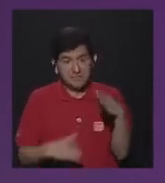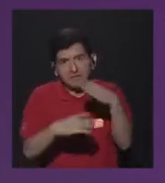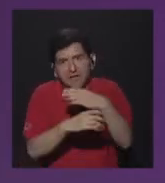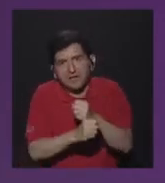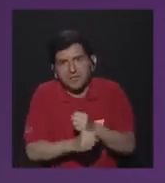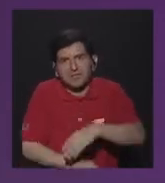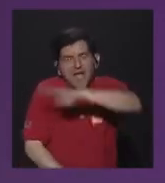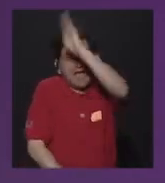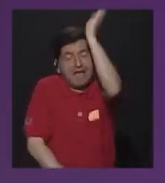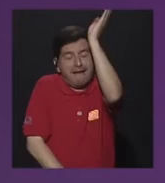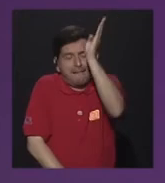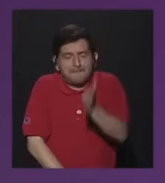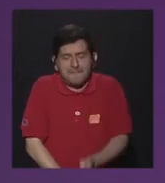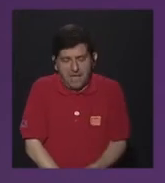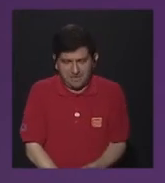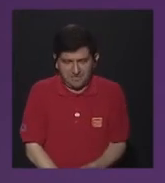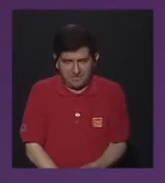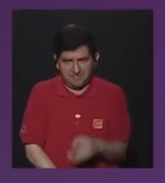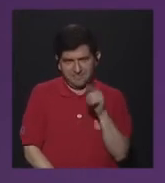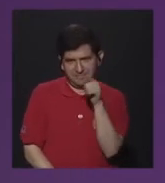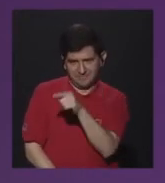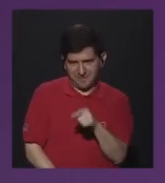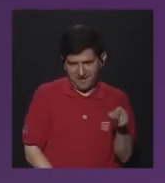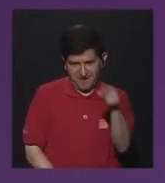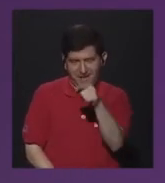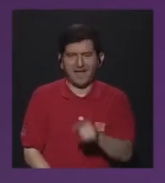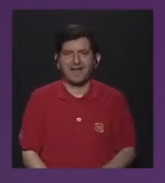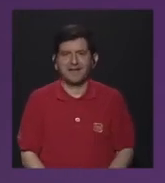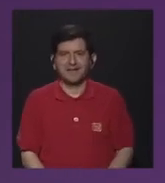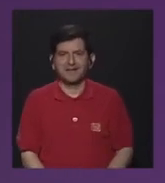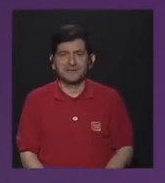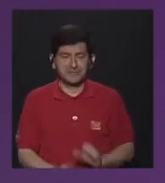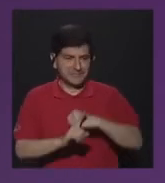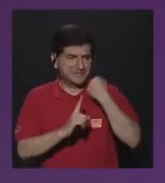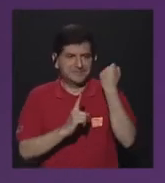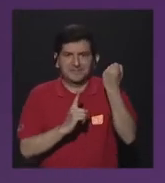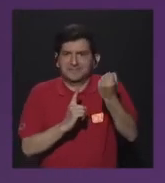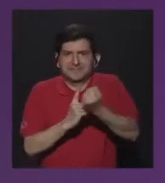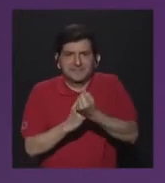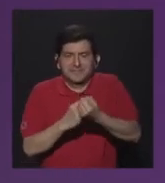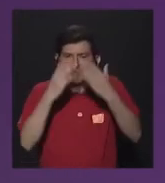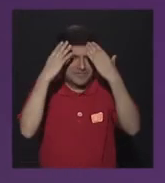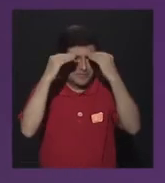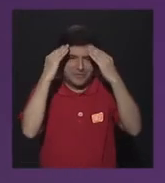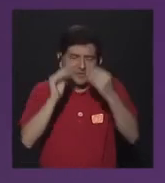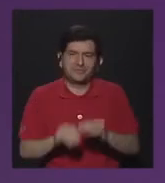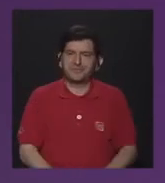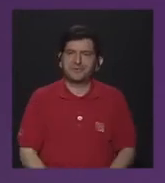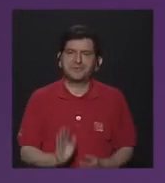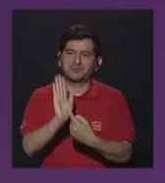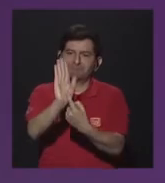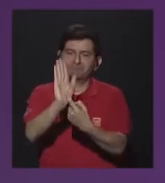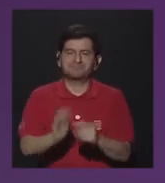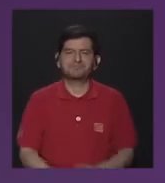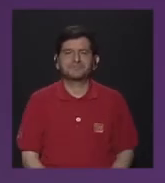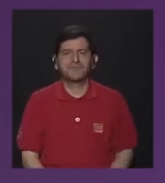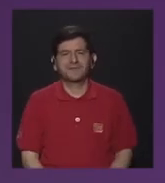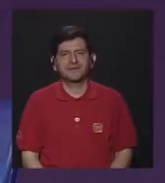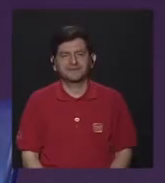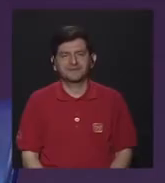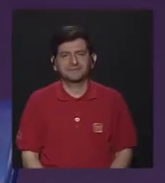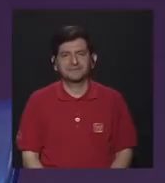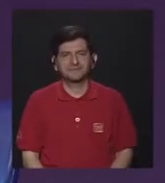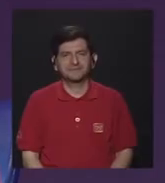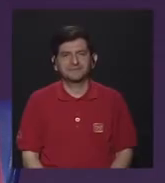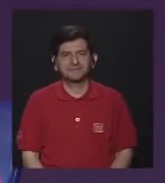jamás sacan esa magnitud del informe si eso es lo que un poco bueno